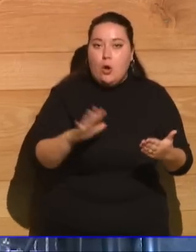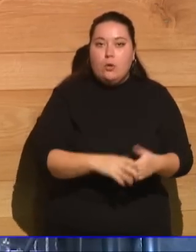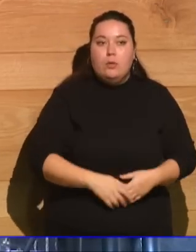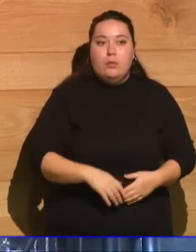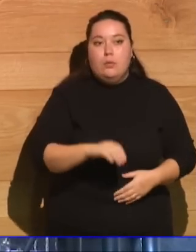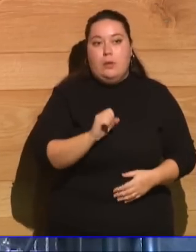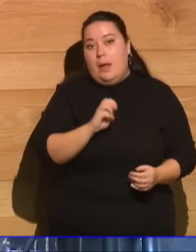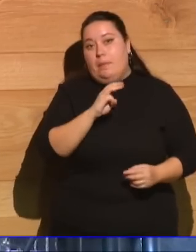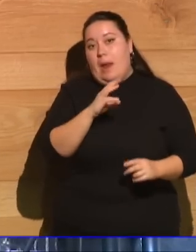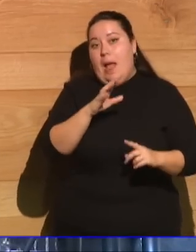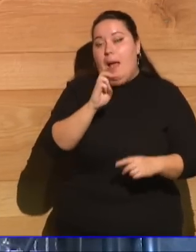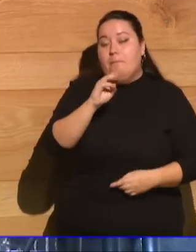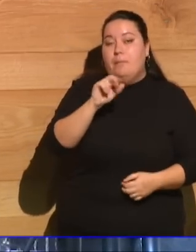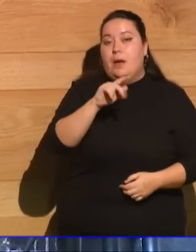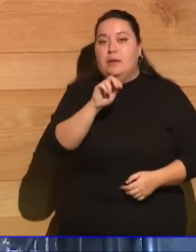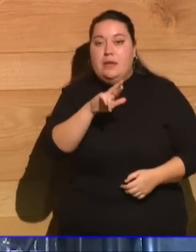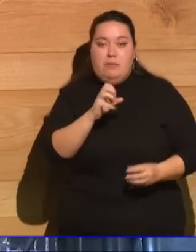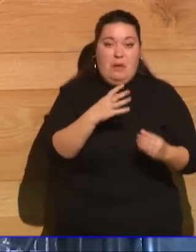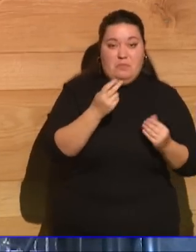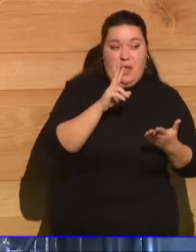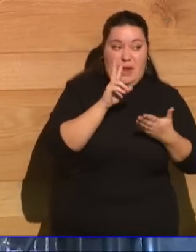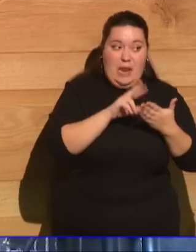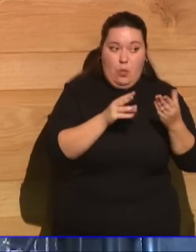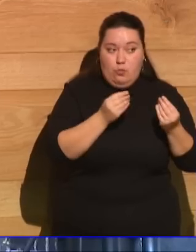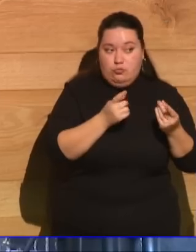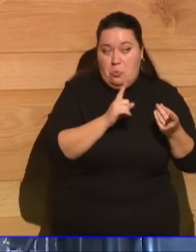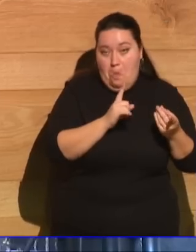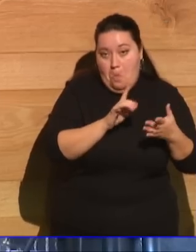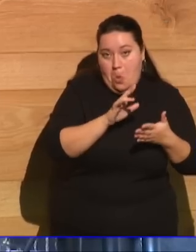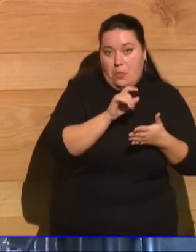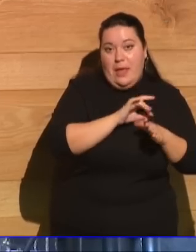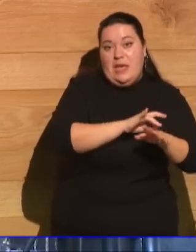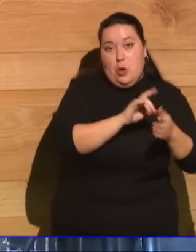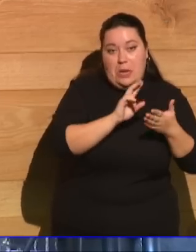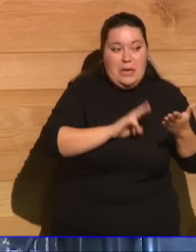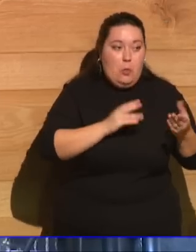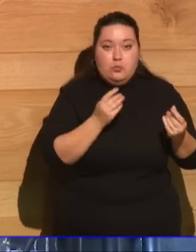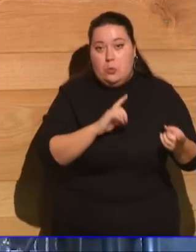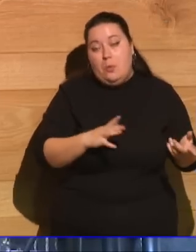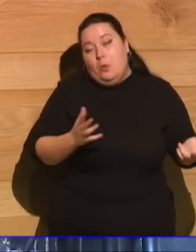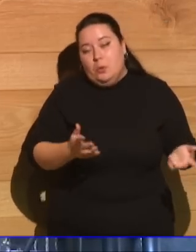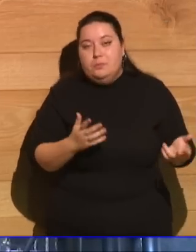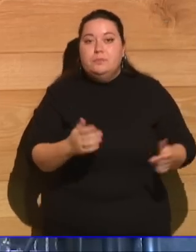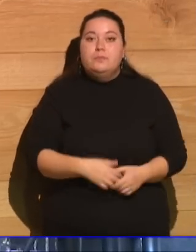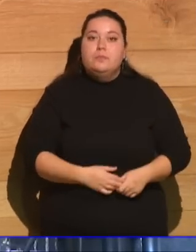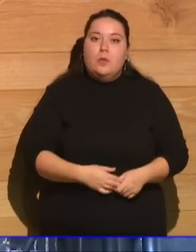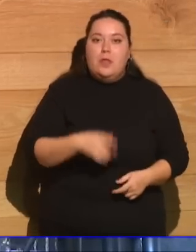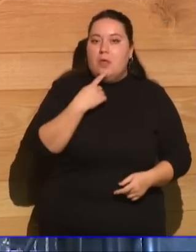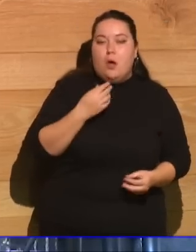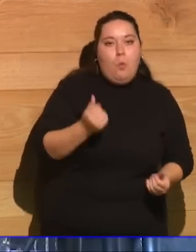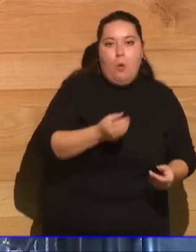para Parker, porque tampoco había leído una barbaridad de guiones. Pues eso. Pero decía que era un guión seminal,